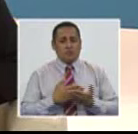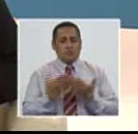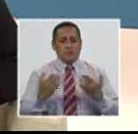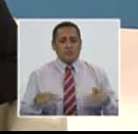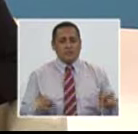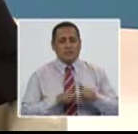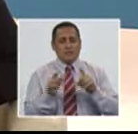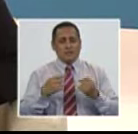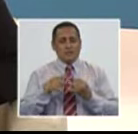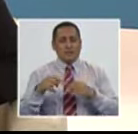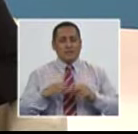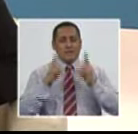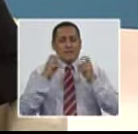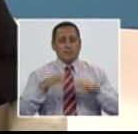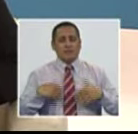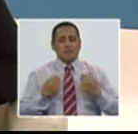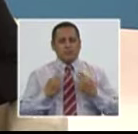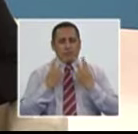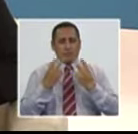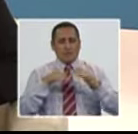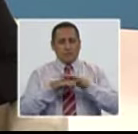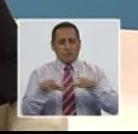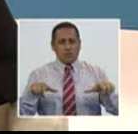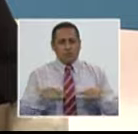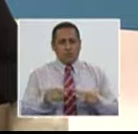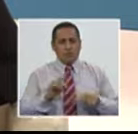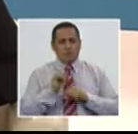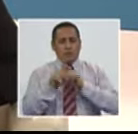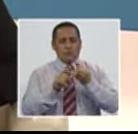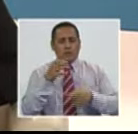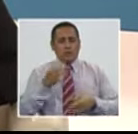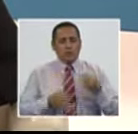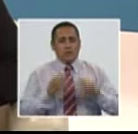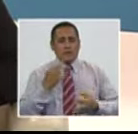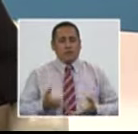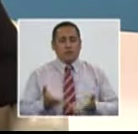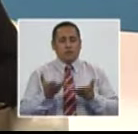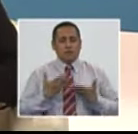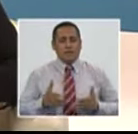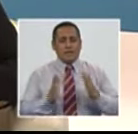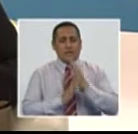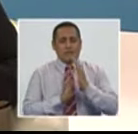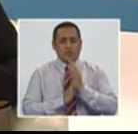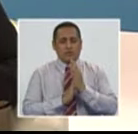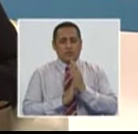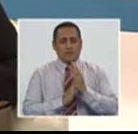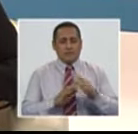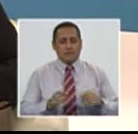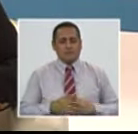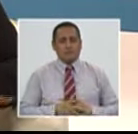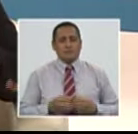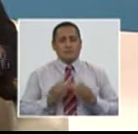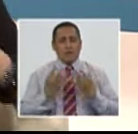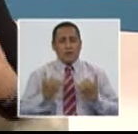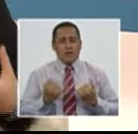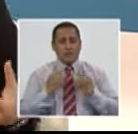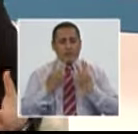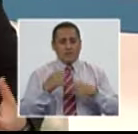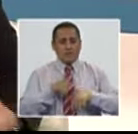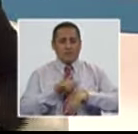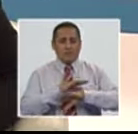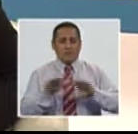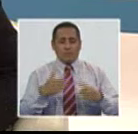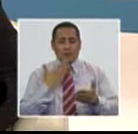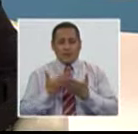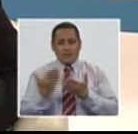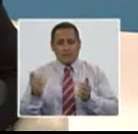fin claro bueno todo ese tipo de temas se pueden alcanzar en esta consultoría jurídica que nos brinda la defensoría del pueblo bueno llegamos